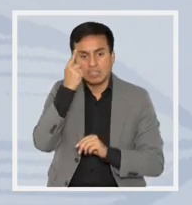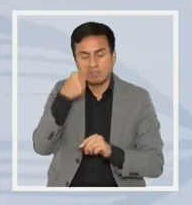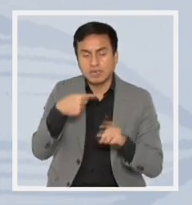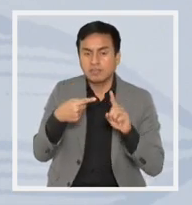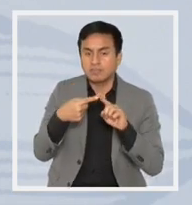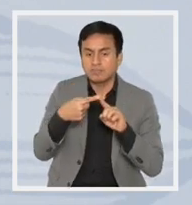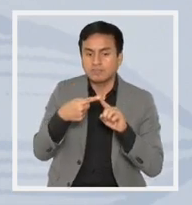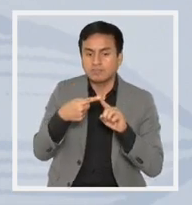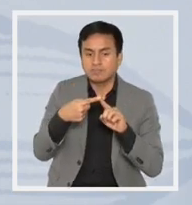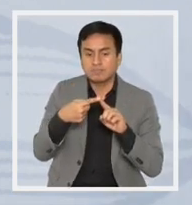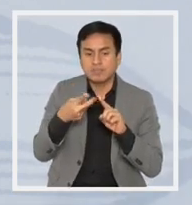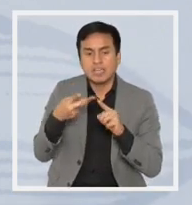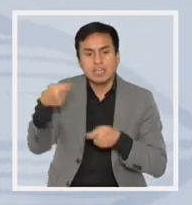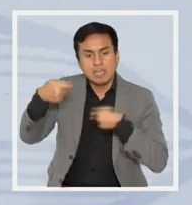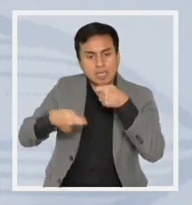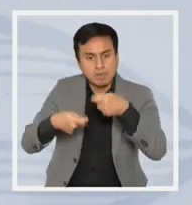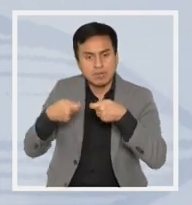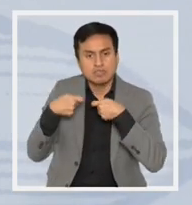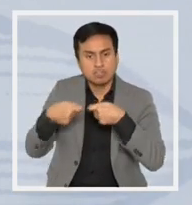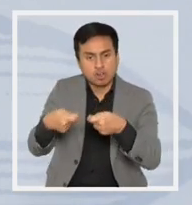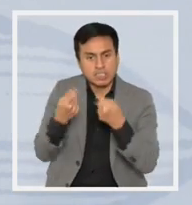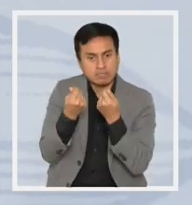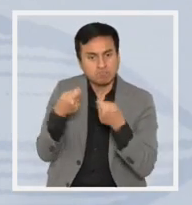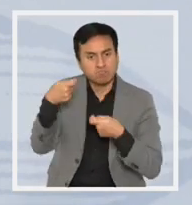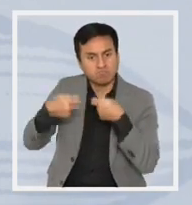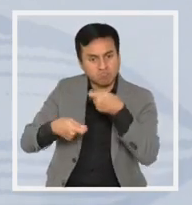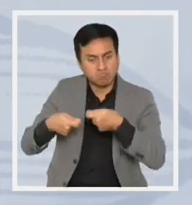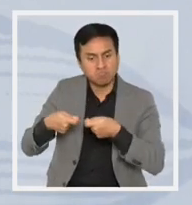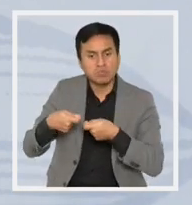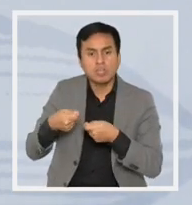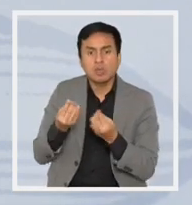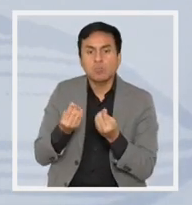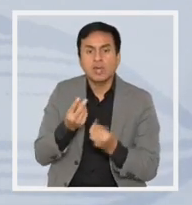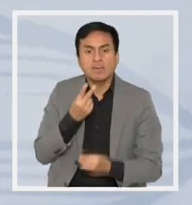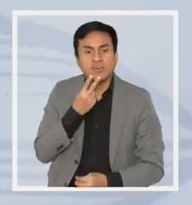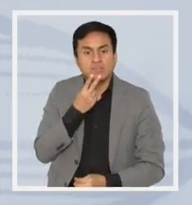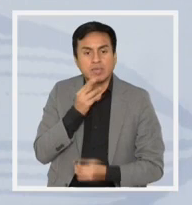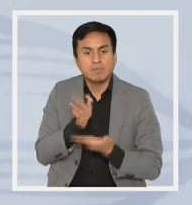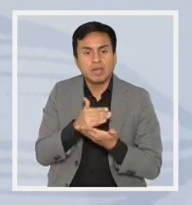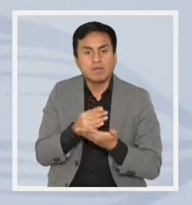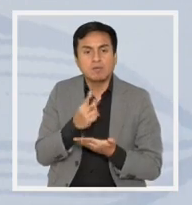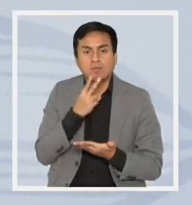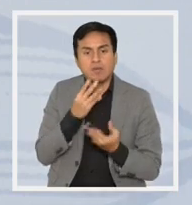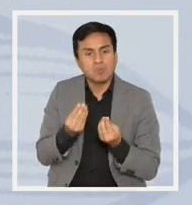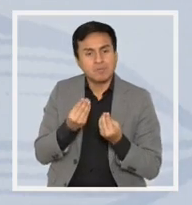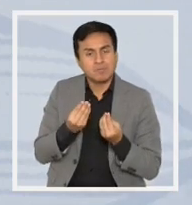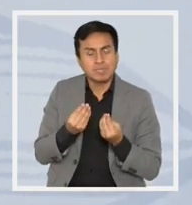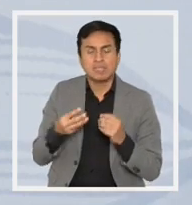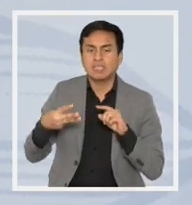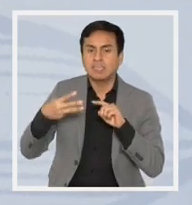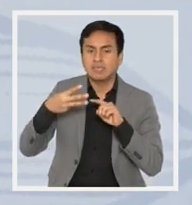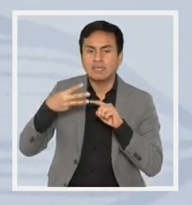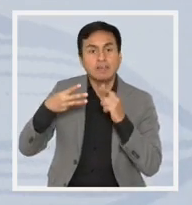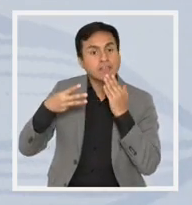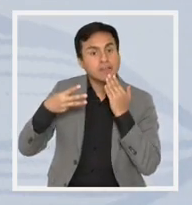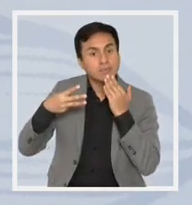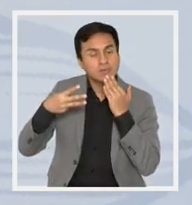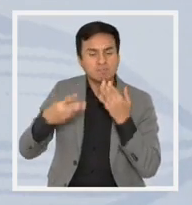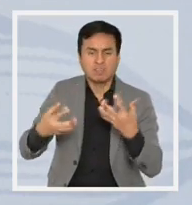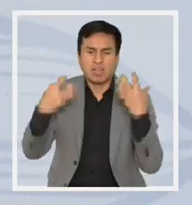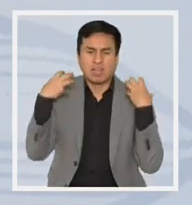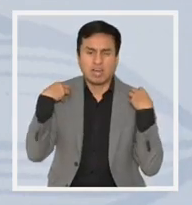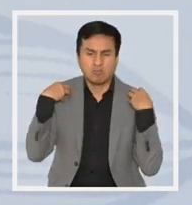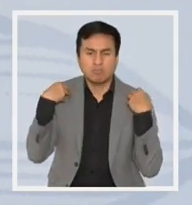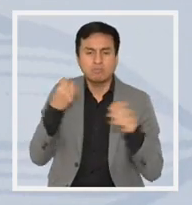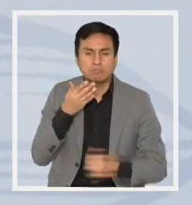Entendimiento, inversiones, Buen Vivir, Plan Buen Vivir, y también hacernos cargo